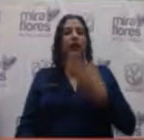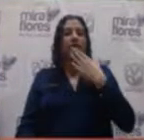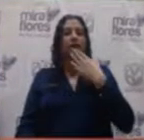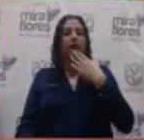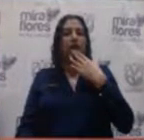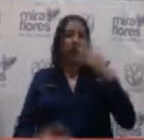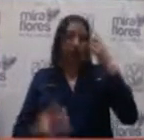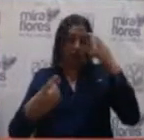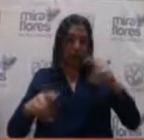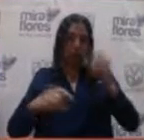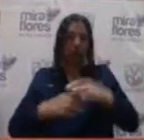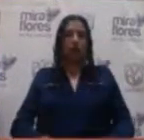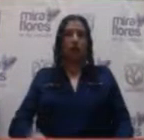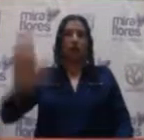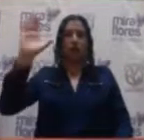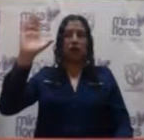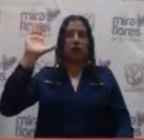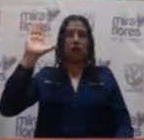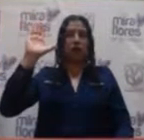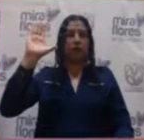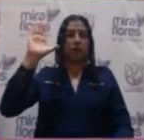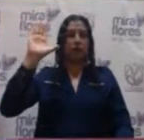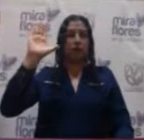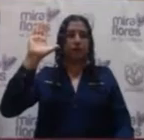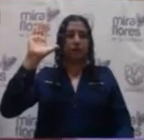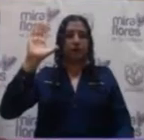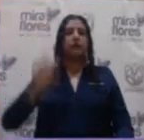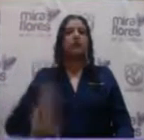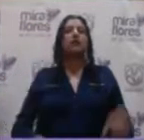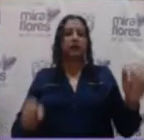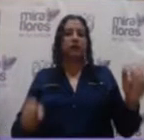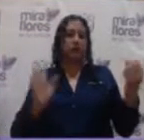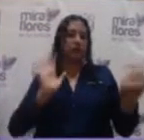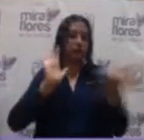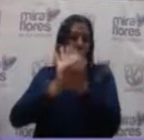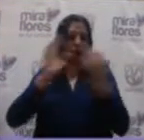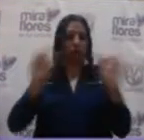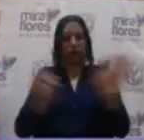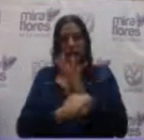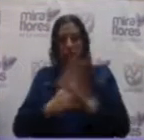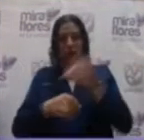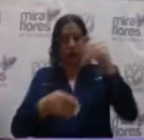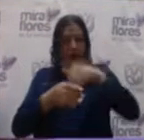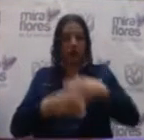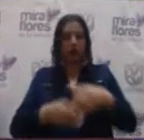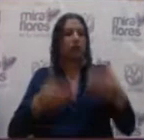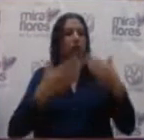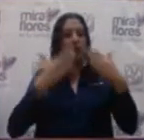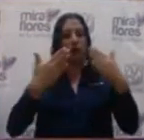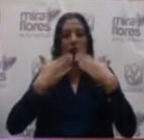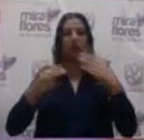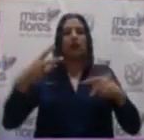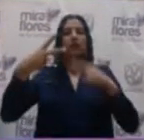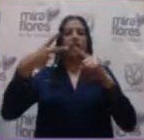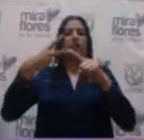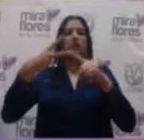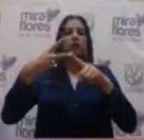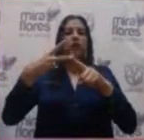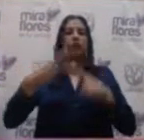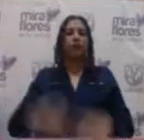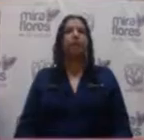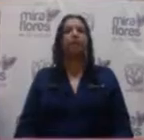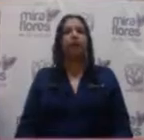sírvanse a expresarlo en señal de conformidad. Se aprueba por unanimidad de votos. Muchas gracias. Y tenemos el segundo punto.